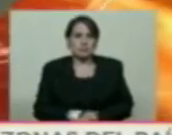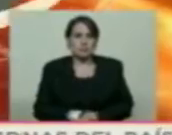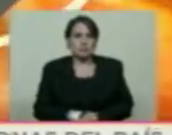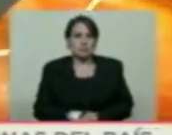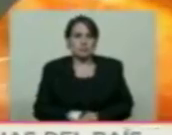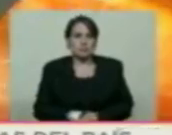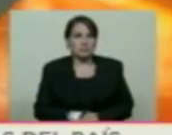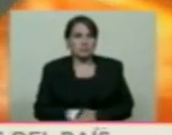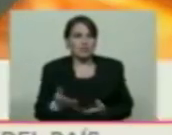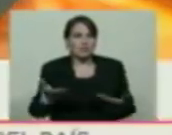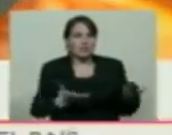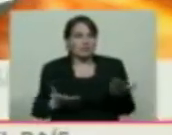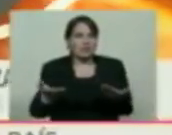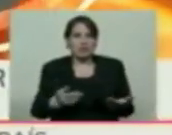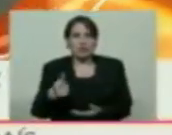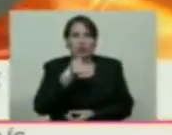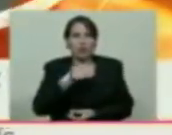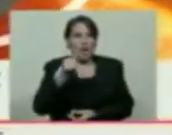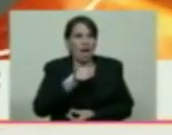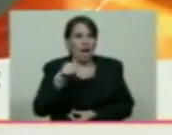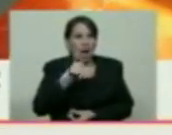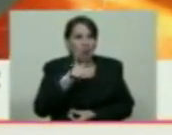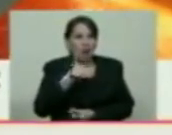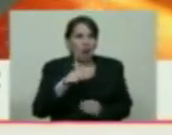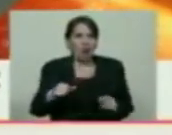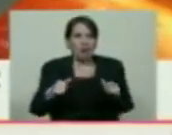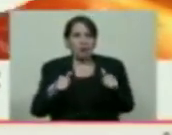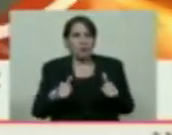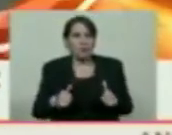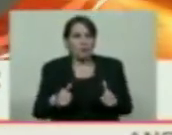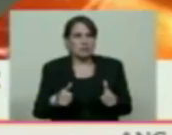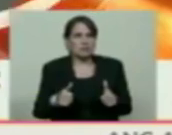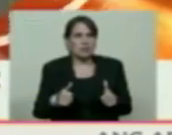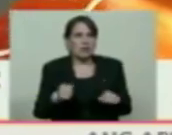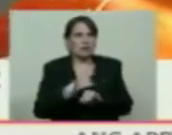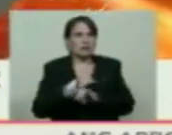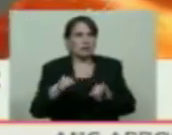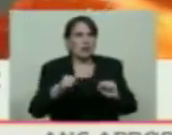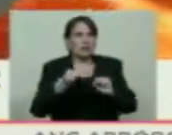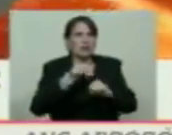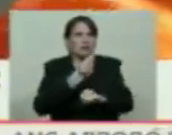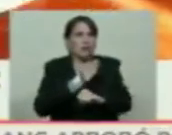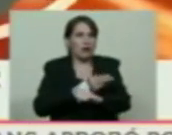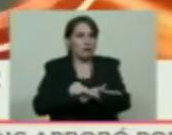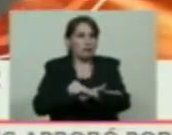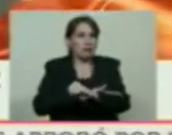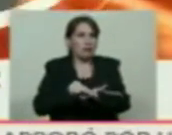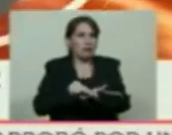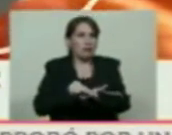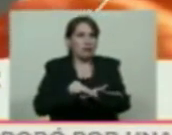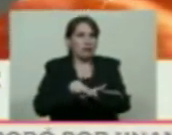El servicio de agua potable comienza además por la captación en las fuentes de los embalses y en las